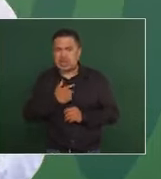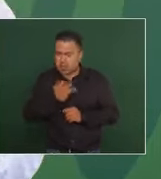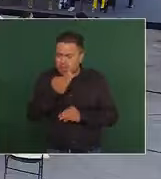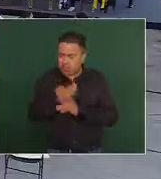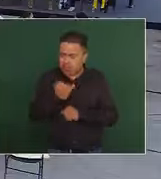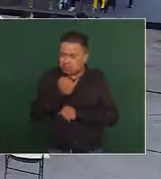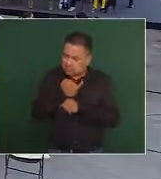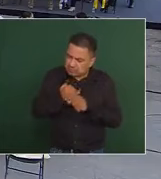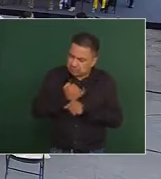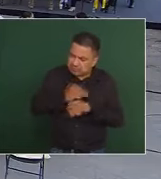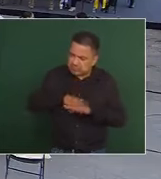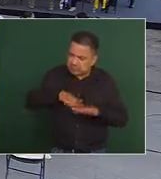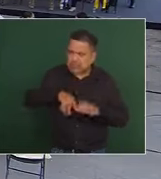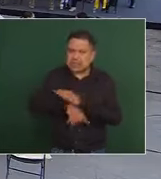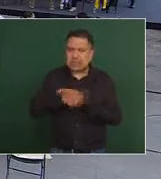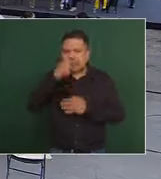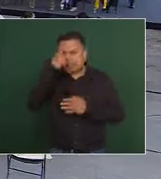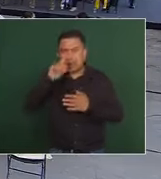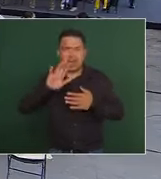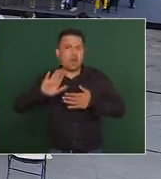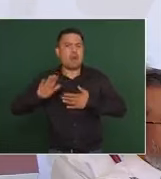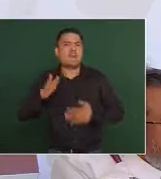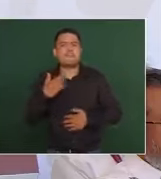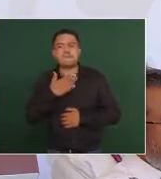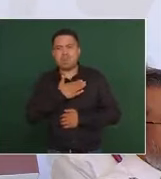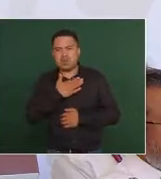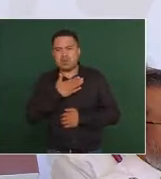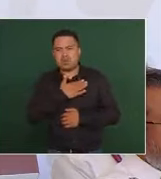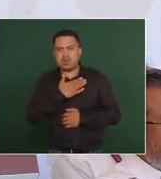investigando para cumplir nuestro compromiso